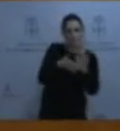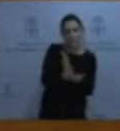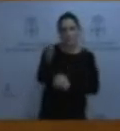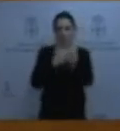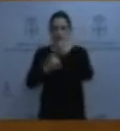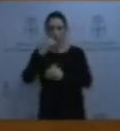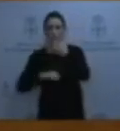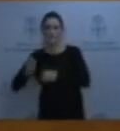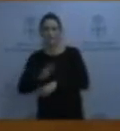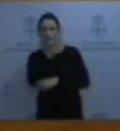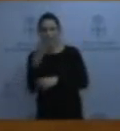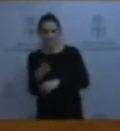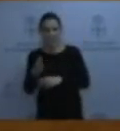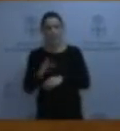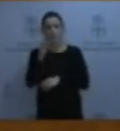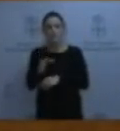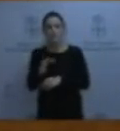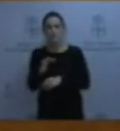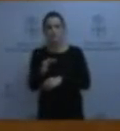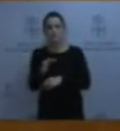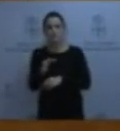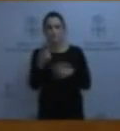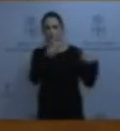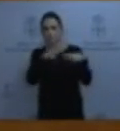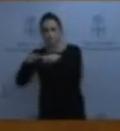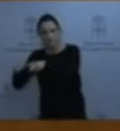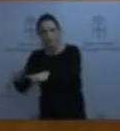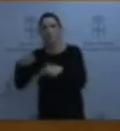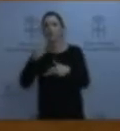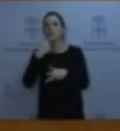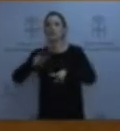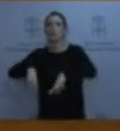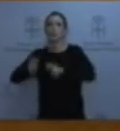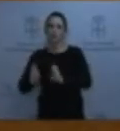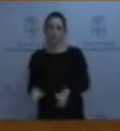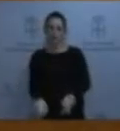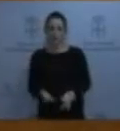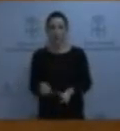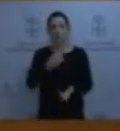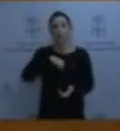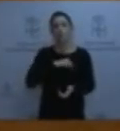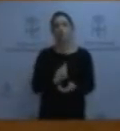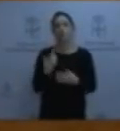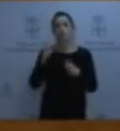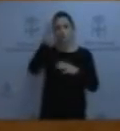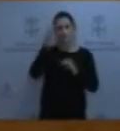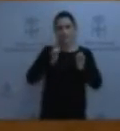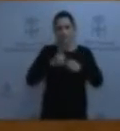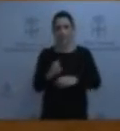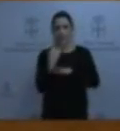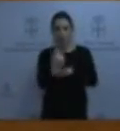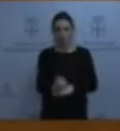economía terciarizada y, por ende, la disolución de lo que en sociología se conoce como modernidad. Vamos a apoyar esta iniciativa esperando